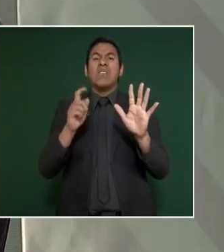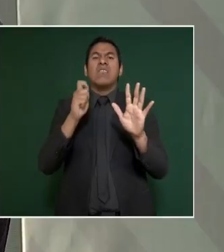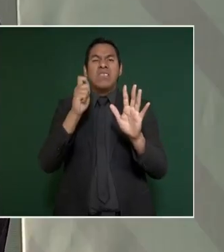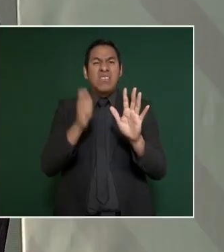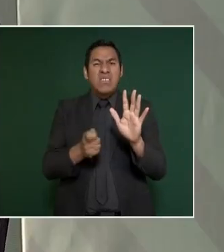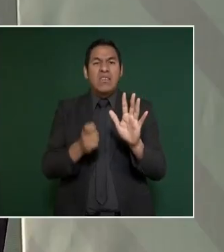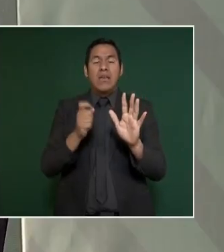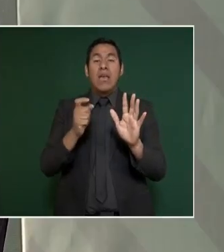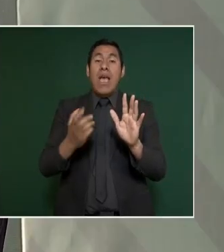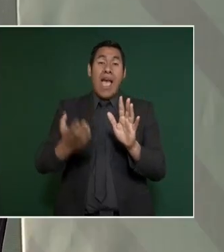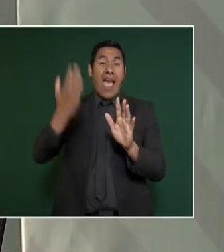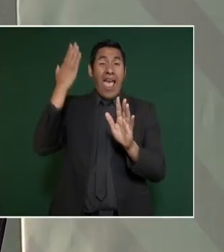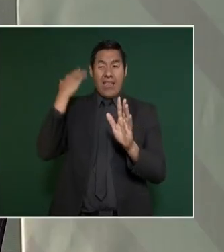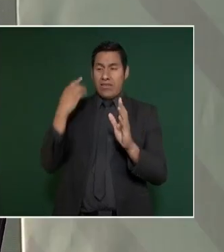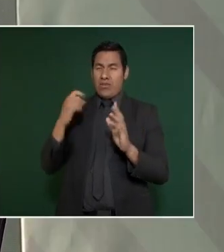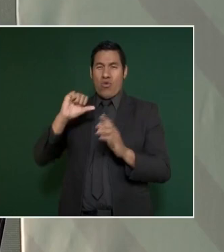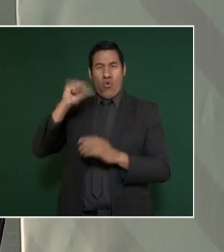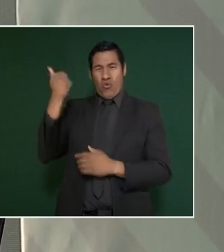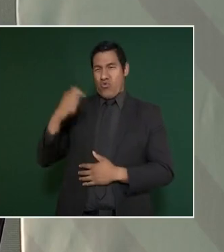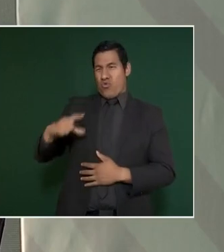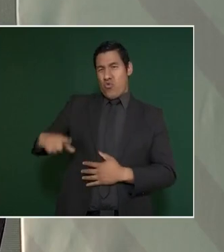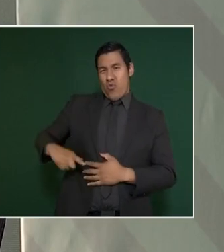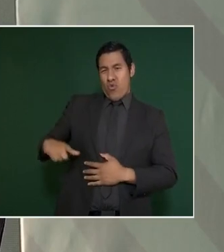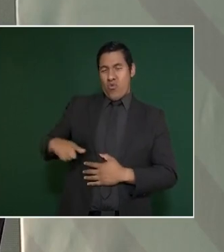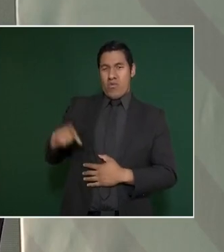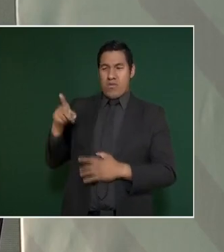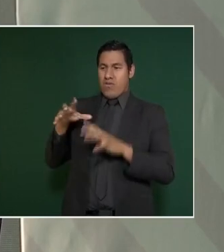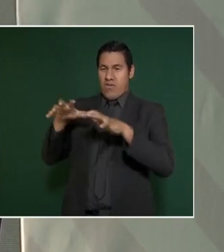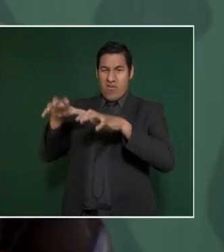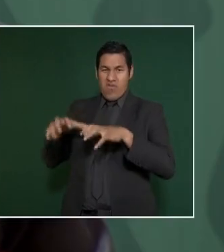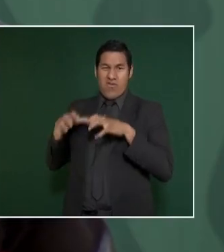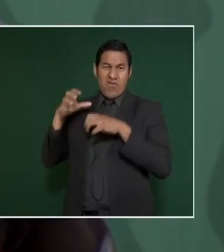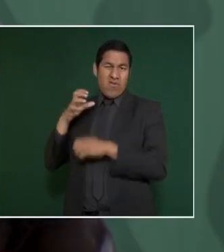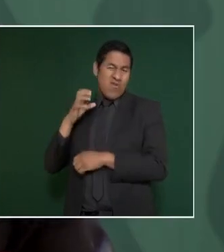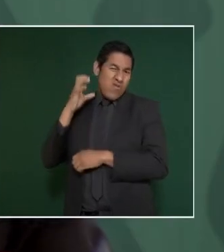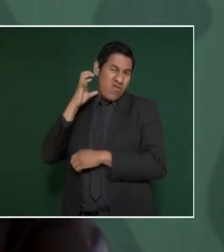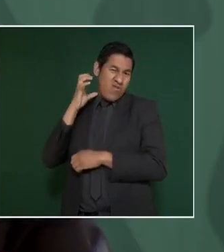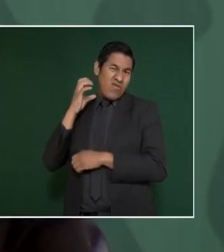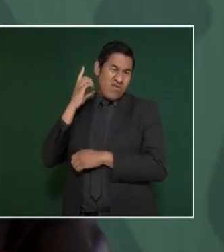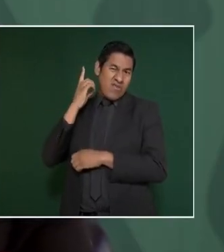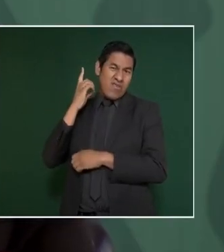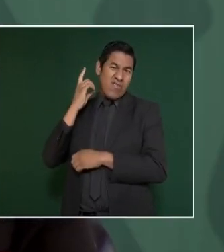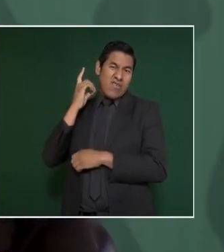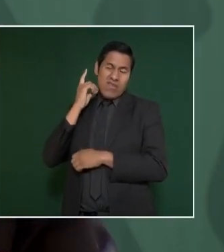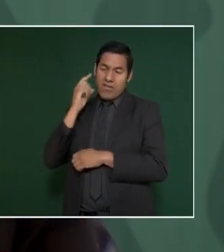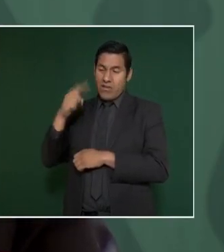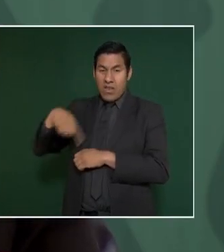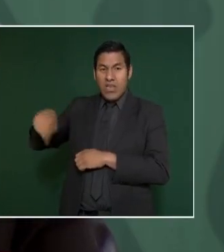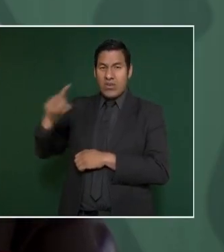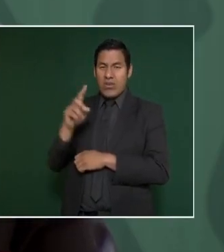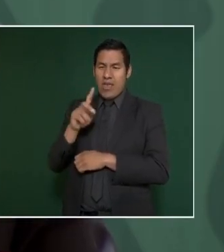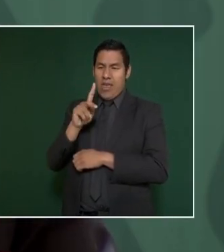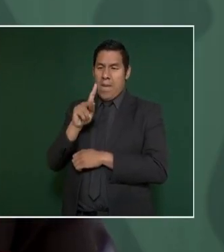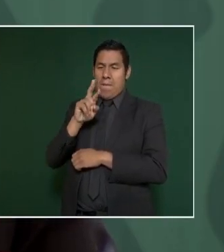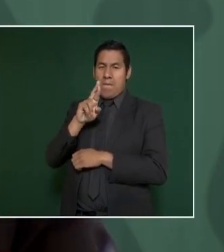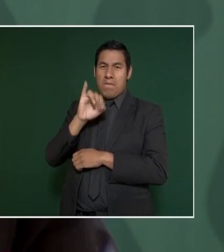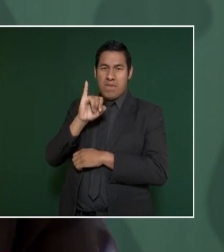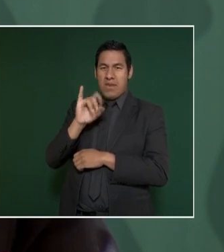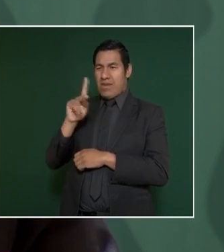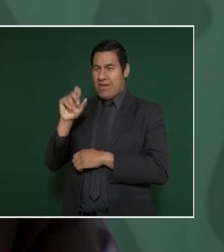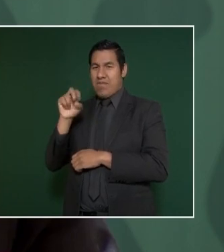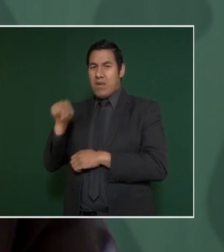los conservadores del congreso del prian votaron en contra del